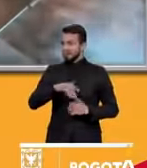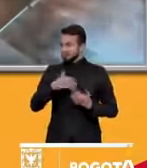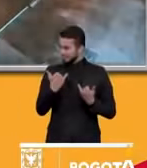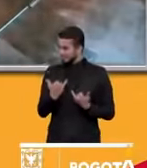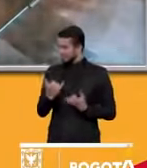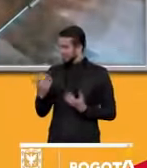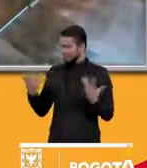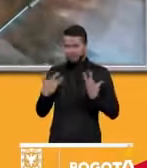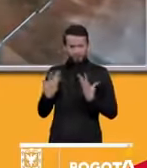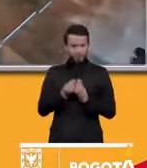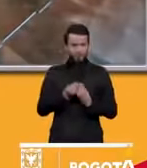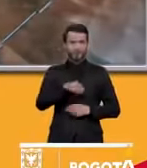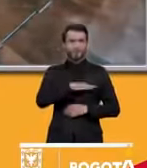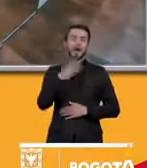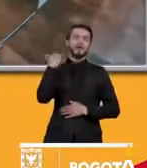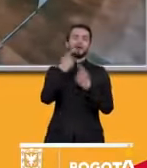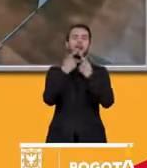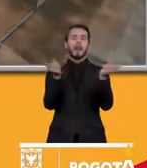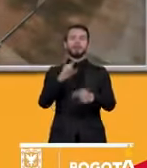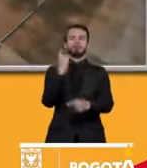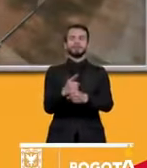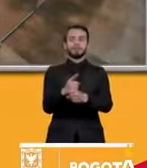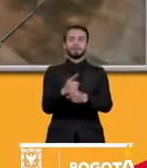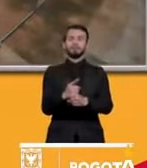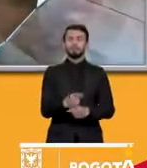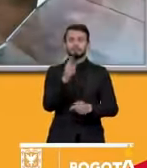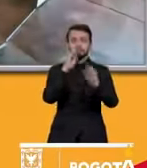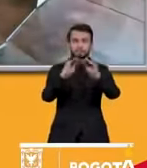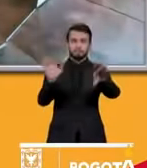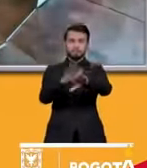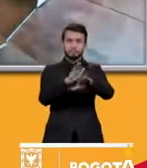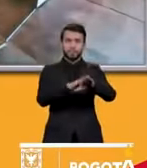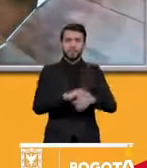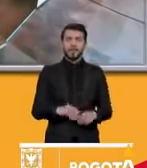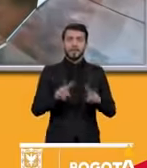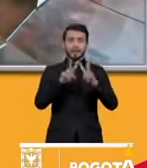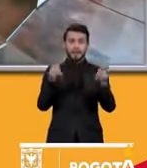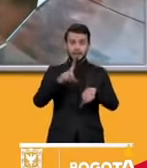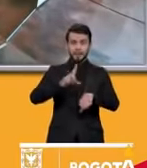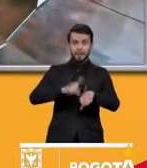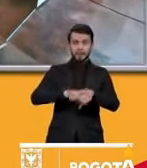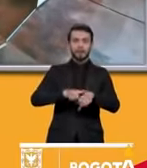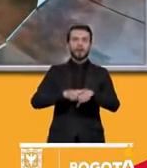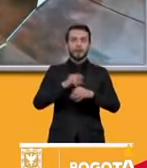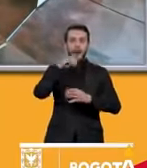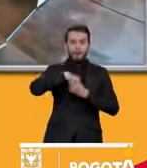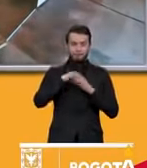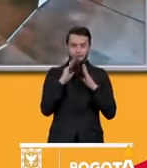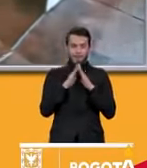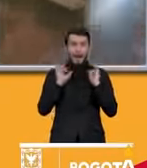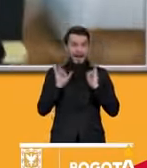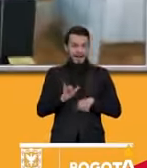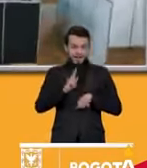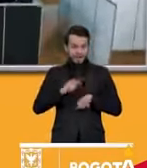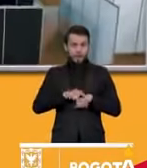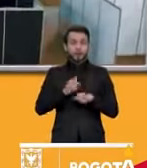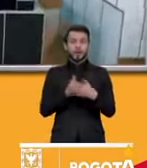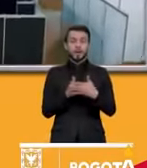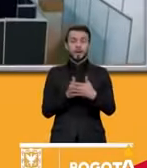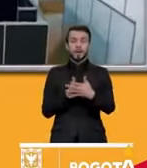de la cuarentena, y con eso quiero terminar, era para ganar tiempo para crecer en capacidad hospitalaria.